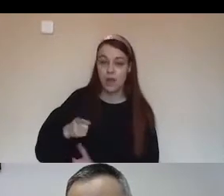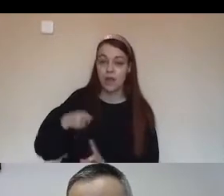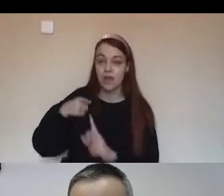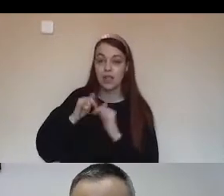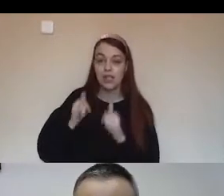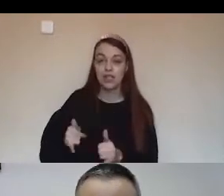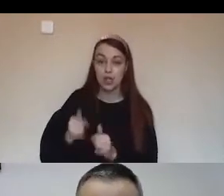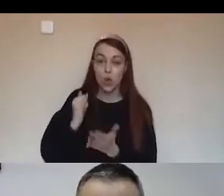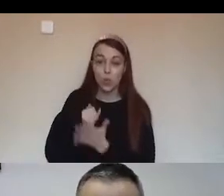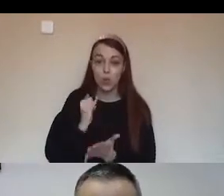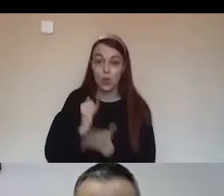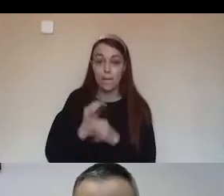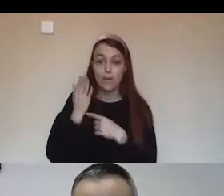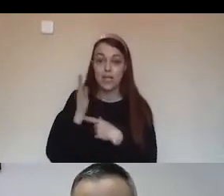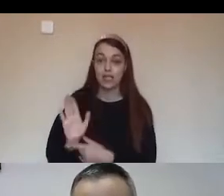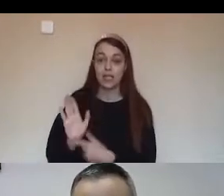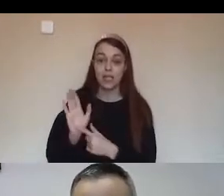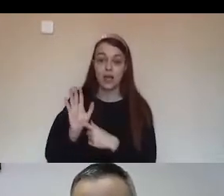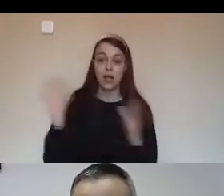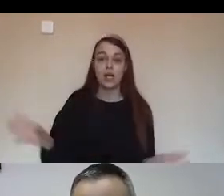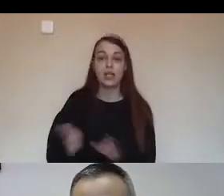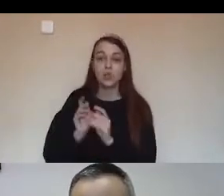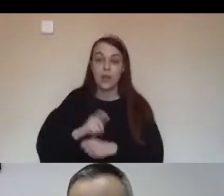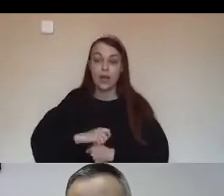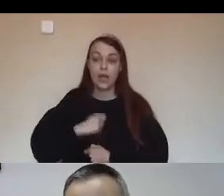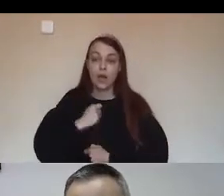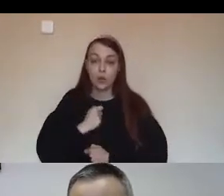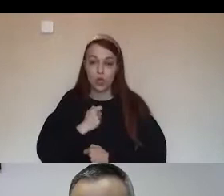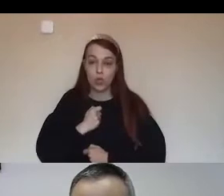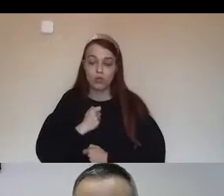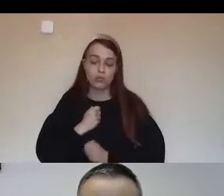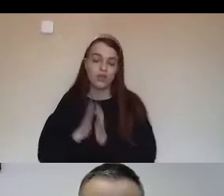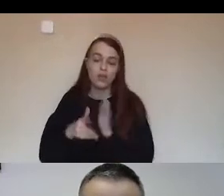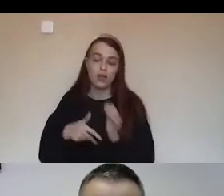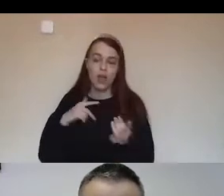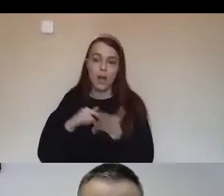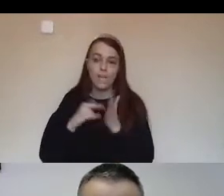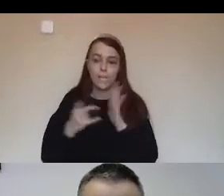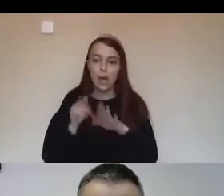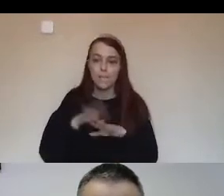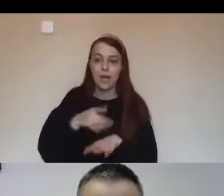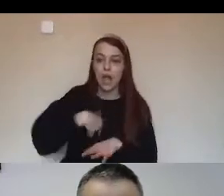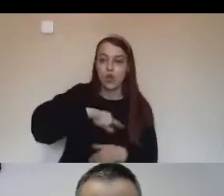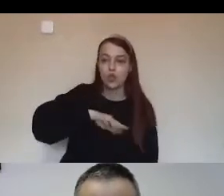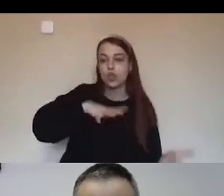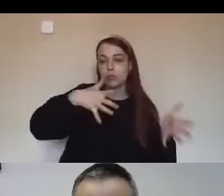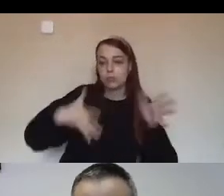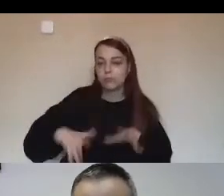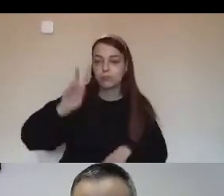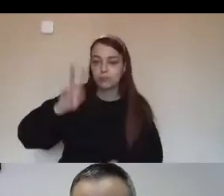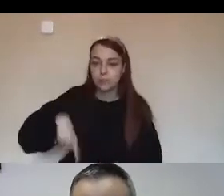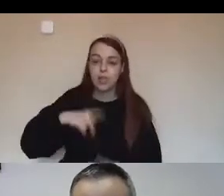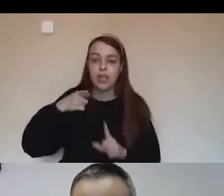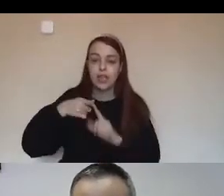piloto, en los que se presentó un resumen ejecutivo y, bueno, un plan, digamos, para convertirnos en destino inteligente. Así que estuvimos